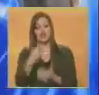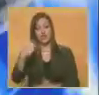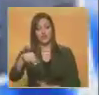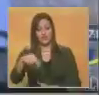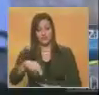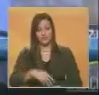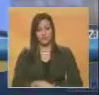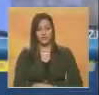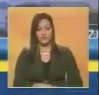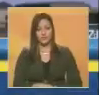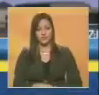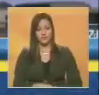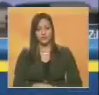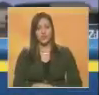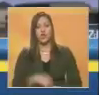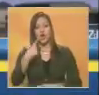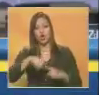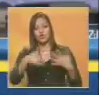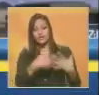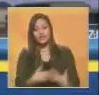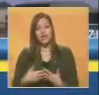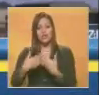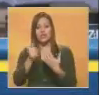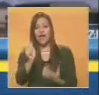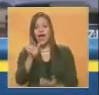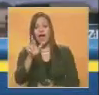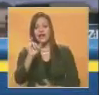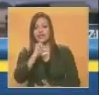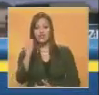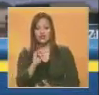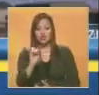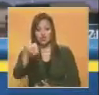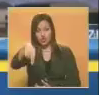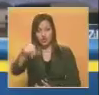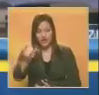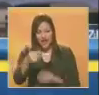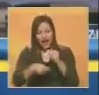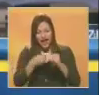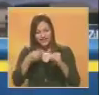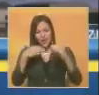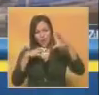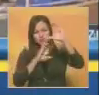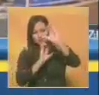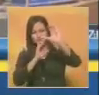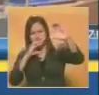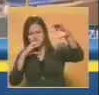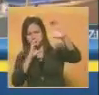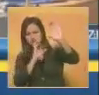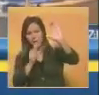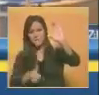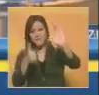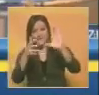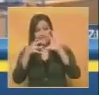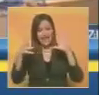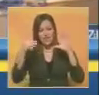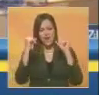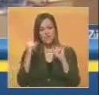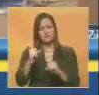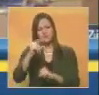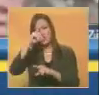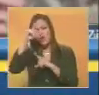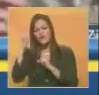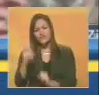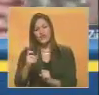noviembre en Arizona Estados Unidos están construyendo el telescopio Magallanes el más grande y potente que se ha